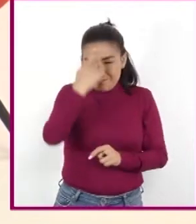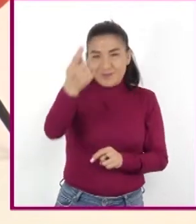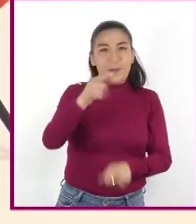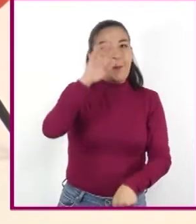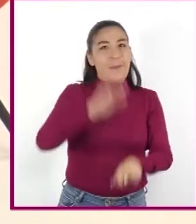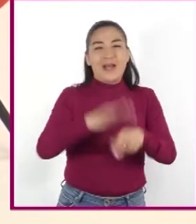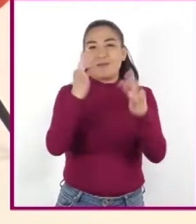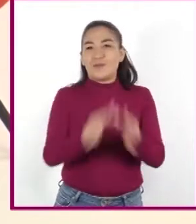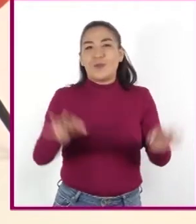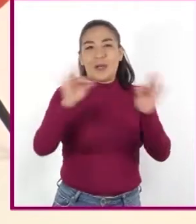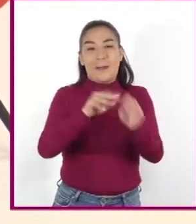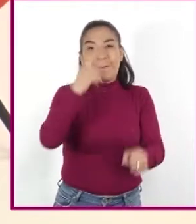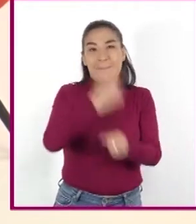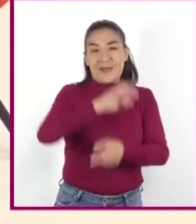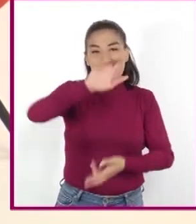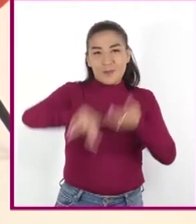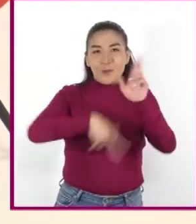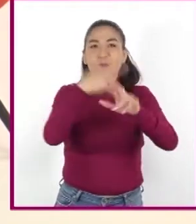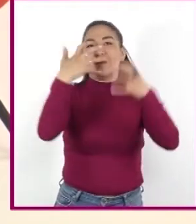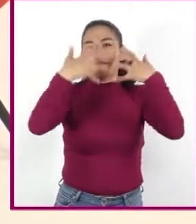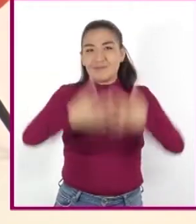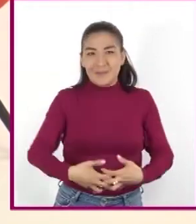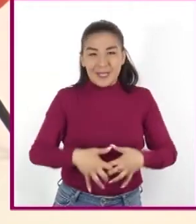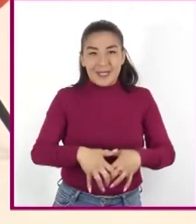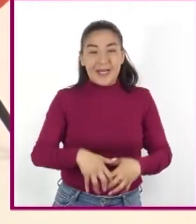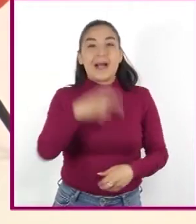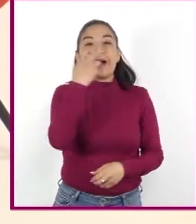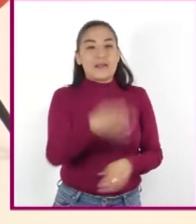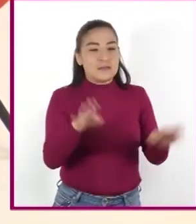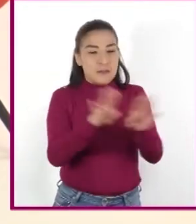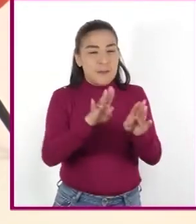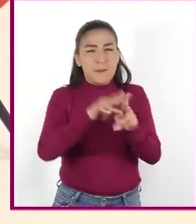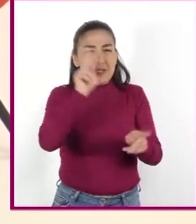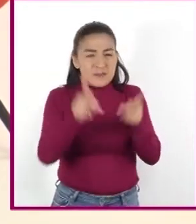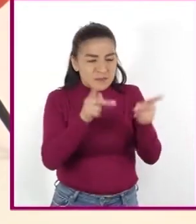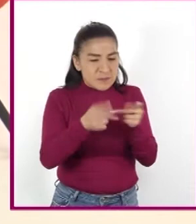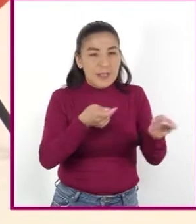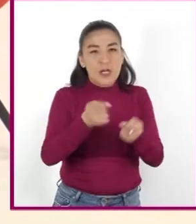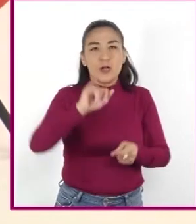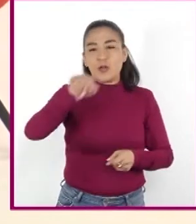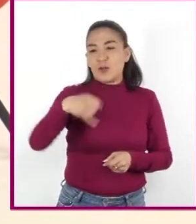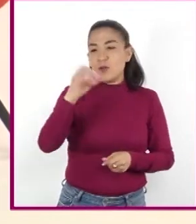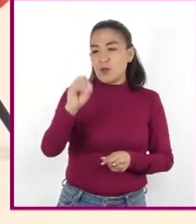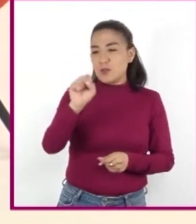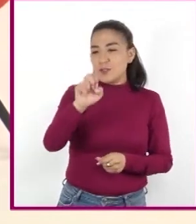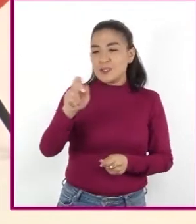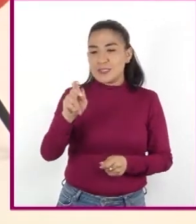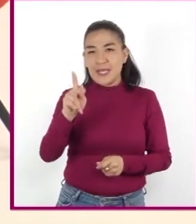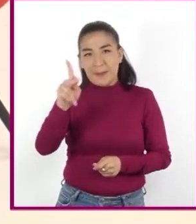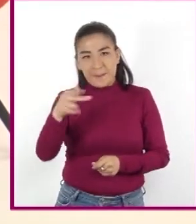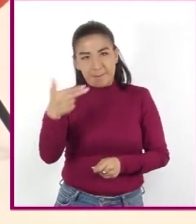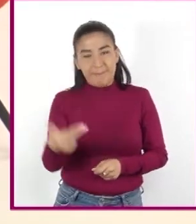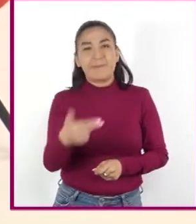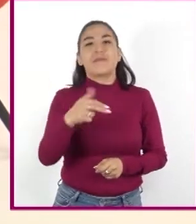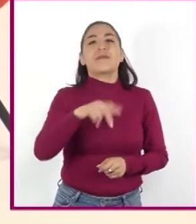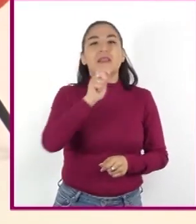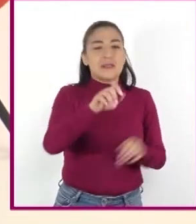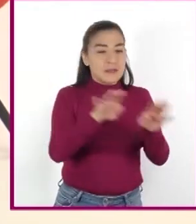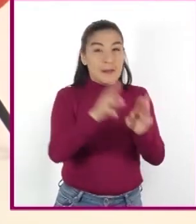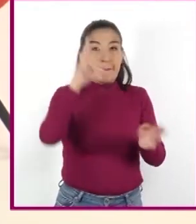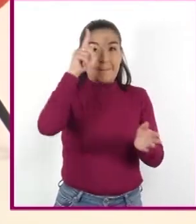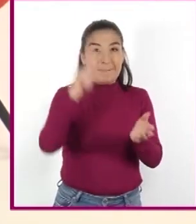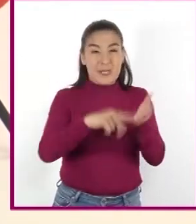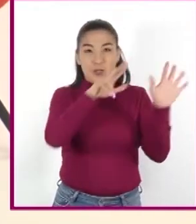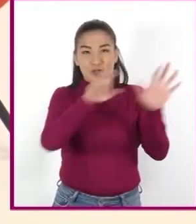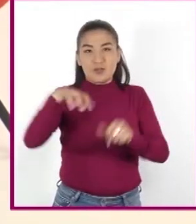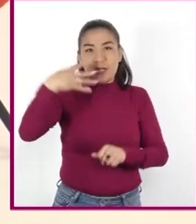primera revolución industrial. Fue perfeccionada por George Stephenson en 1814 y utilizada para